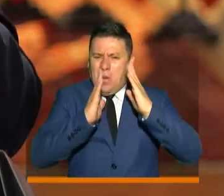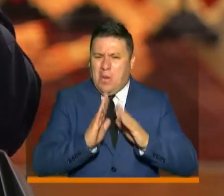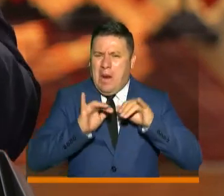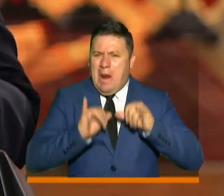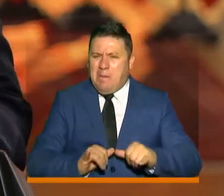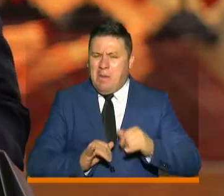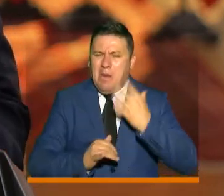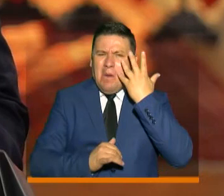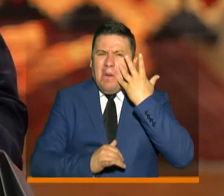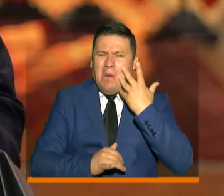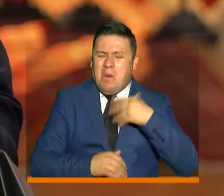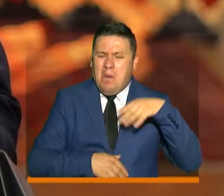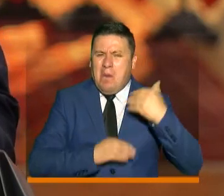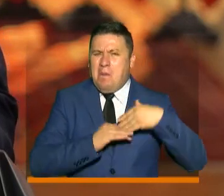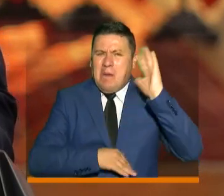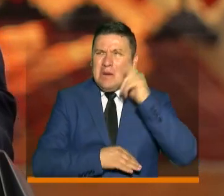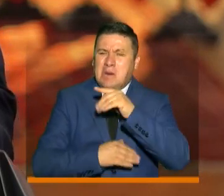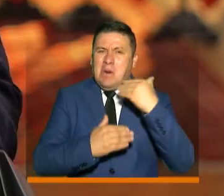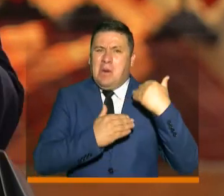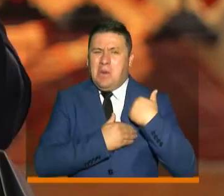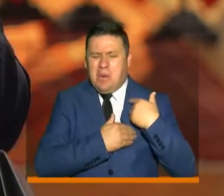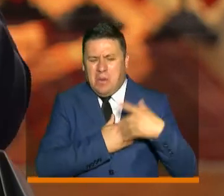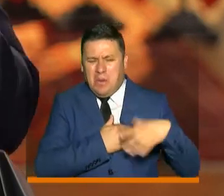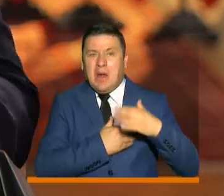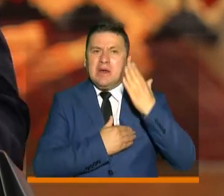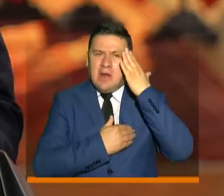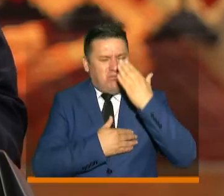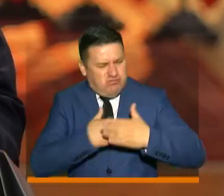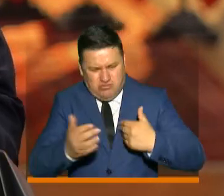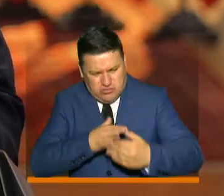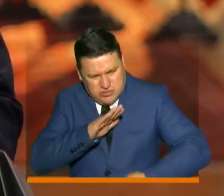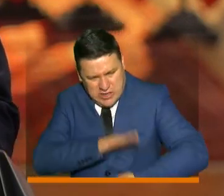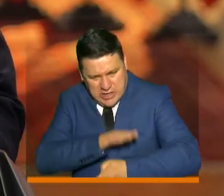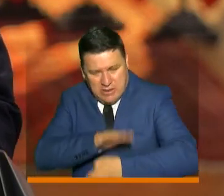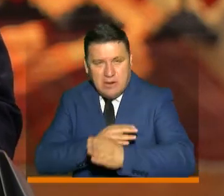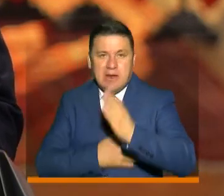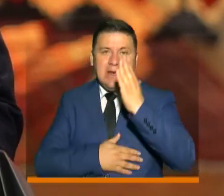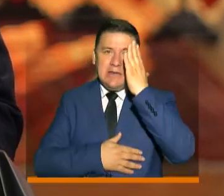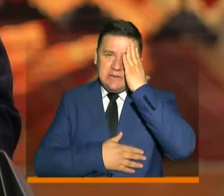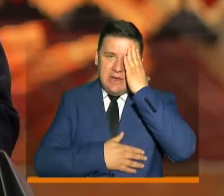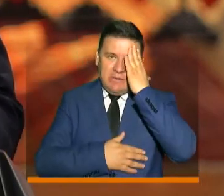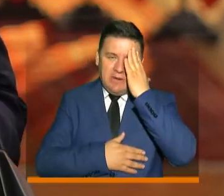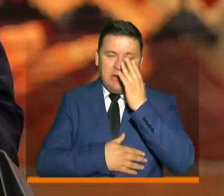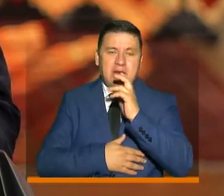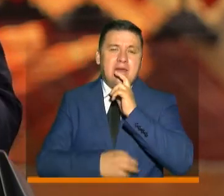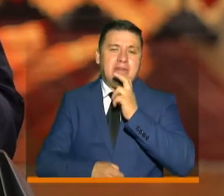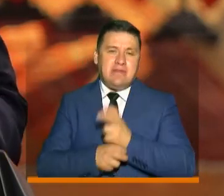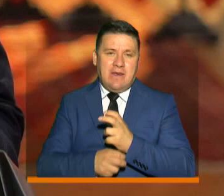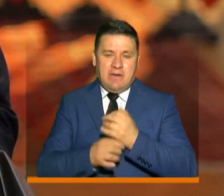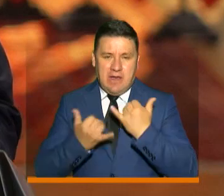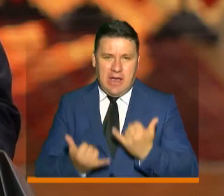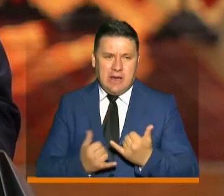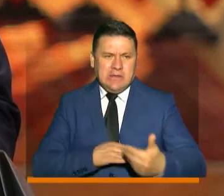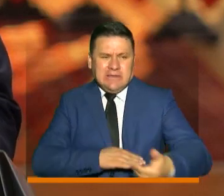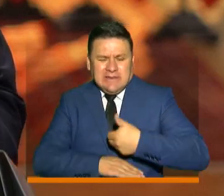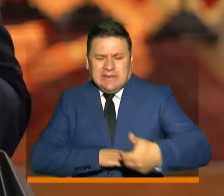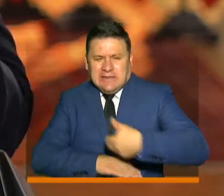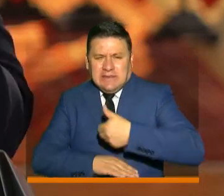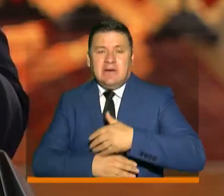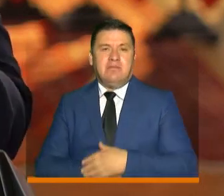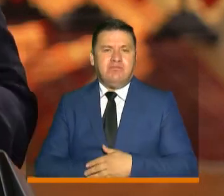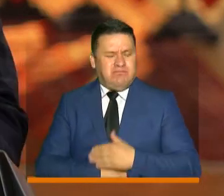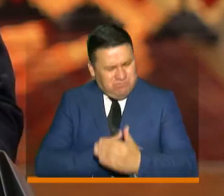y con responsabilidad avancemos sabiendo que enfrentamos momentos retadores y exigentes